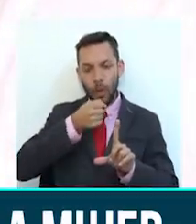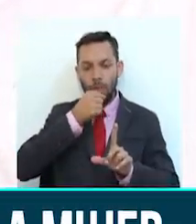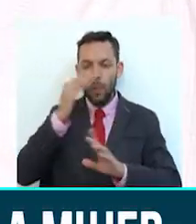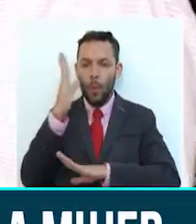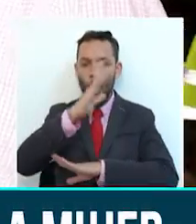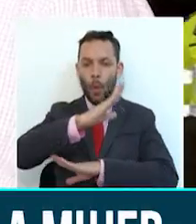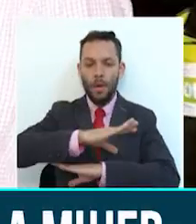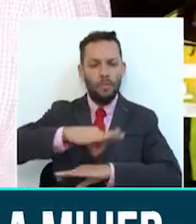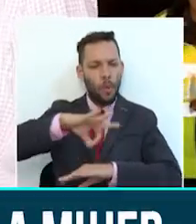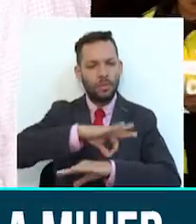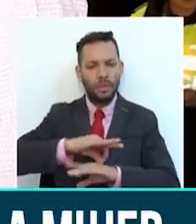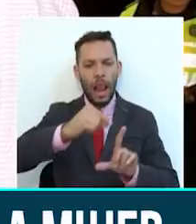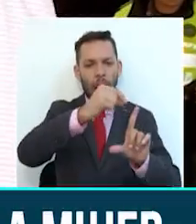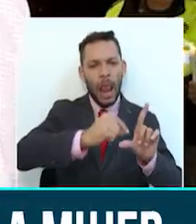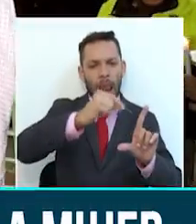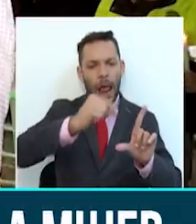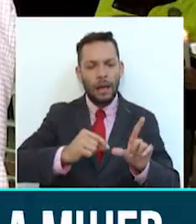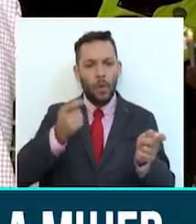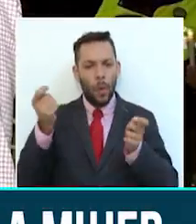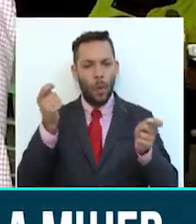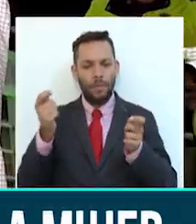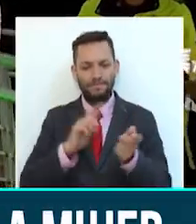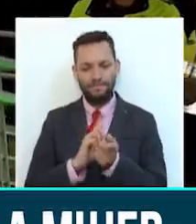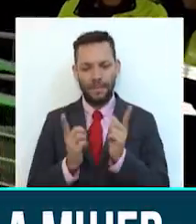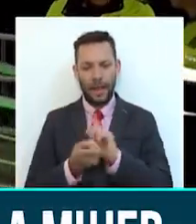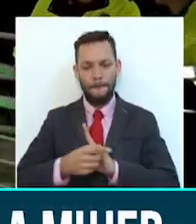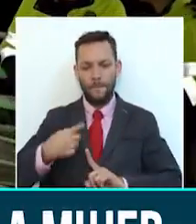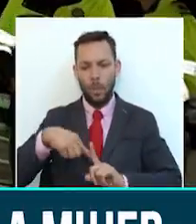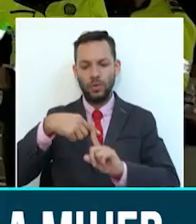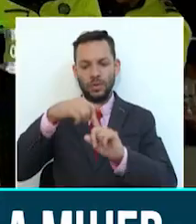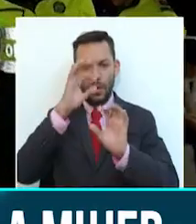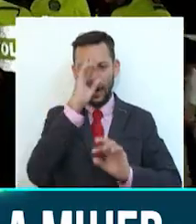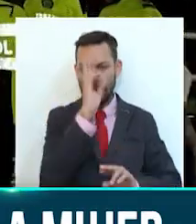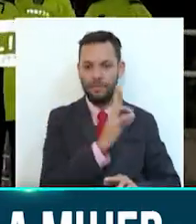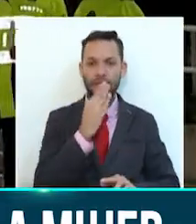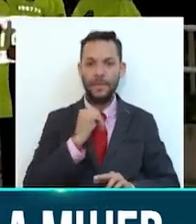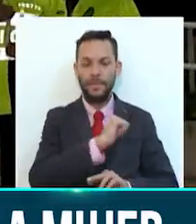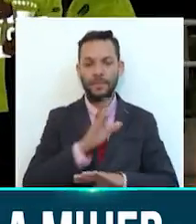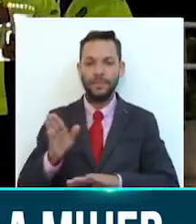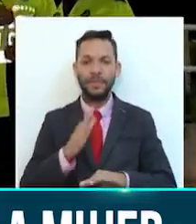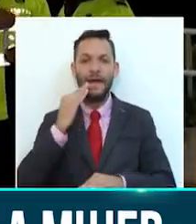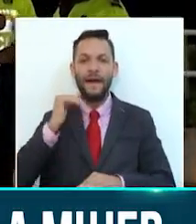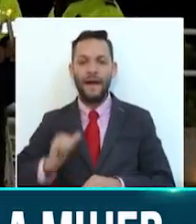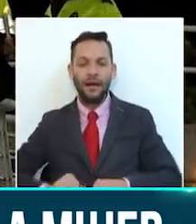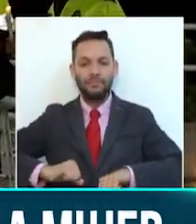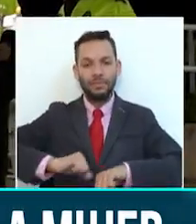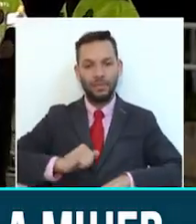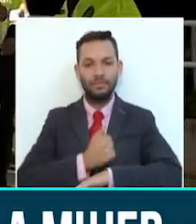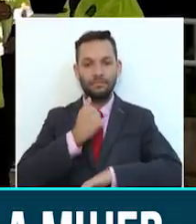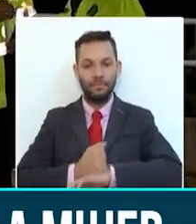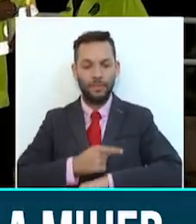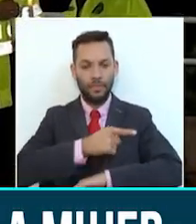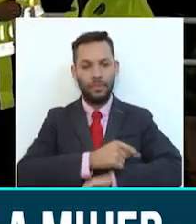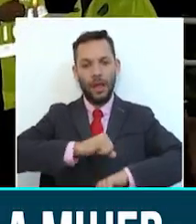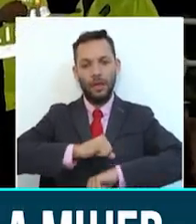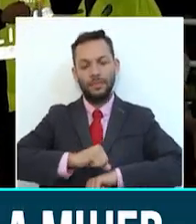supuesto que esos datos nos tienen que generar conciencia. Muchas gracias. A ustedes mil gracias. Giovanna Muñoz, ella es la directora de la plataforma feminista que hoy hace parte de